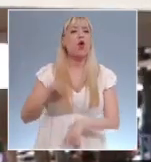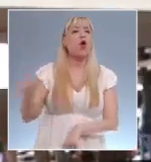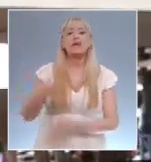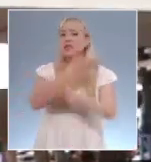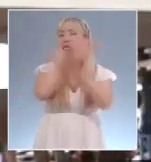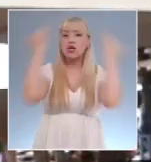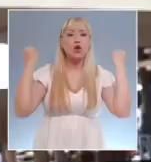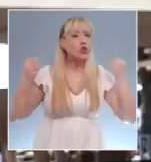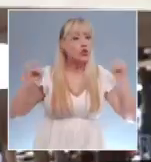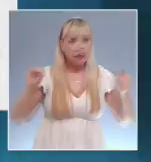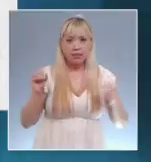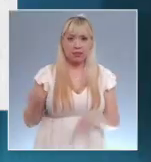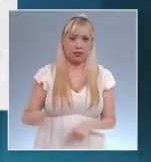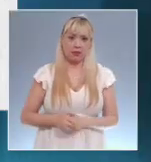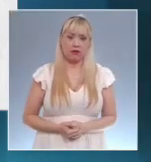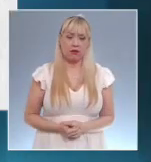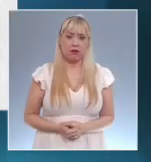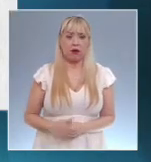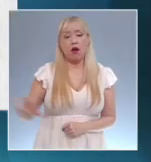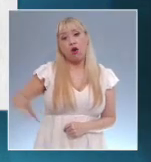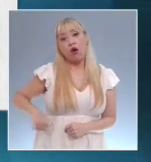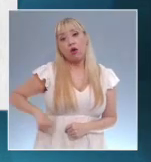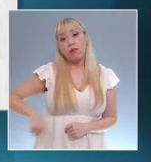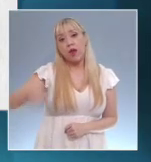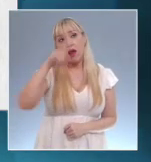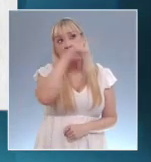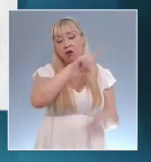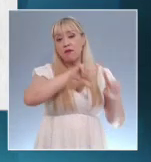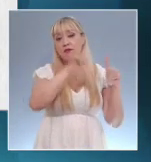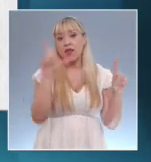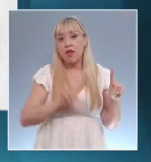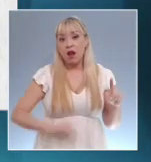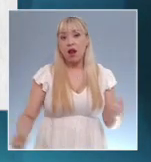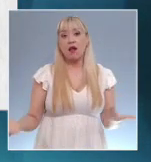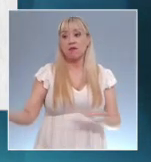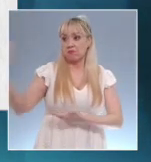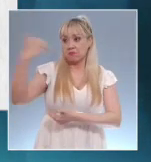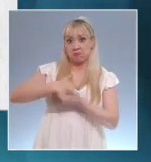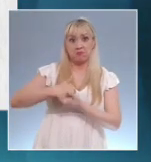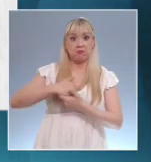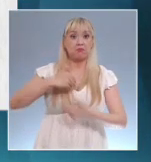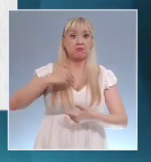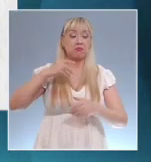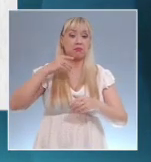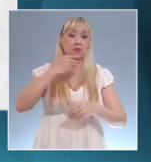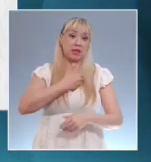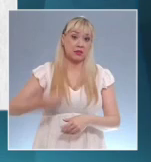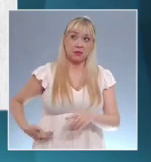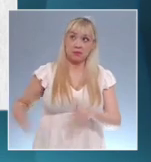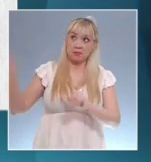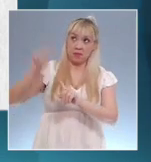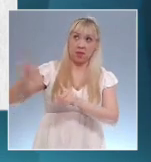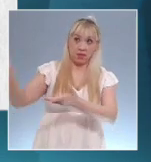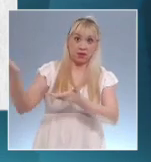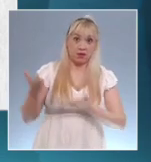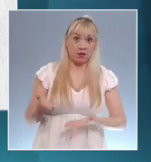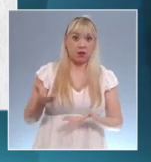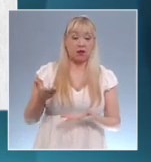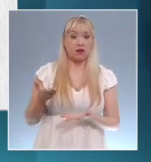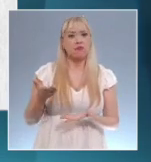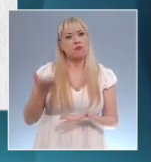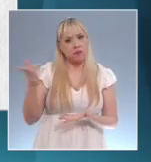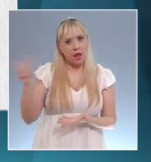gobierno federal, la oficina de presidencia y de Alejandro Encinas pueda mirar que este sexenio no puede